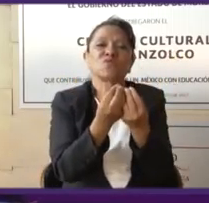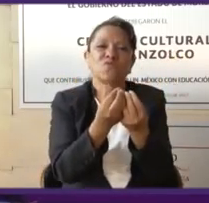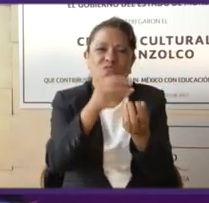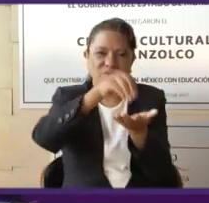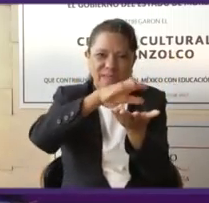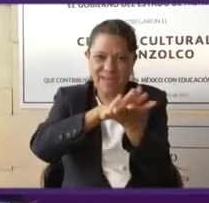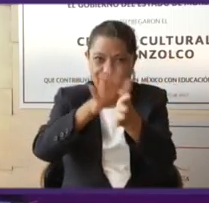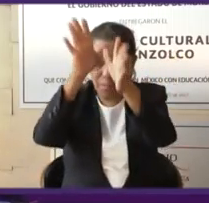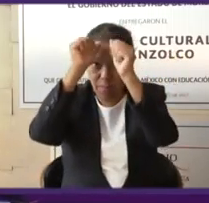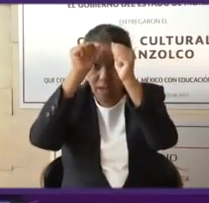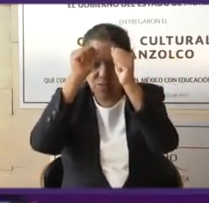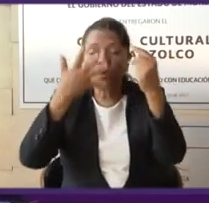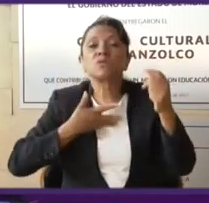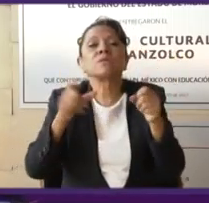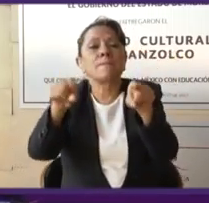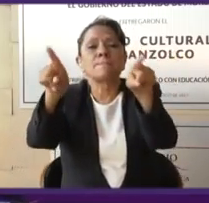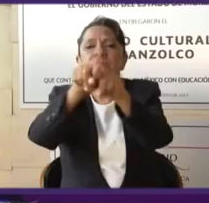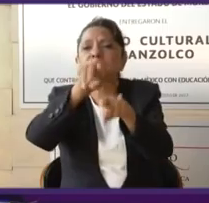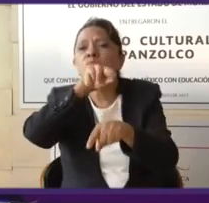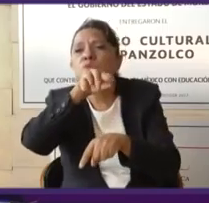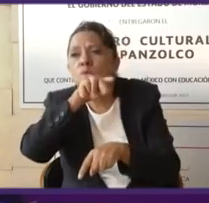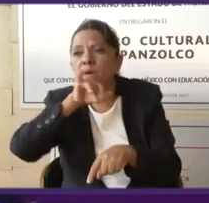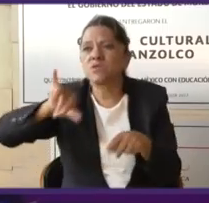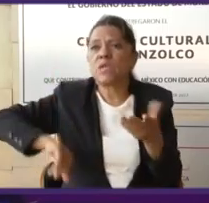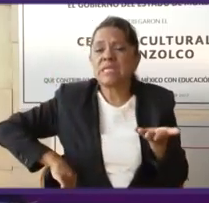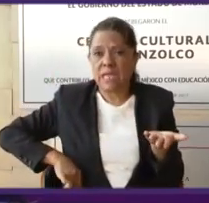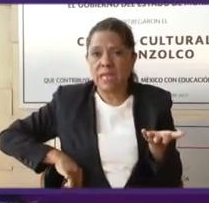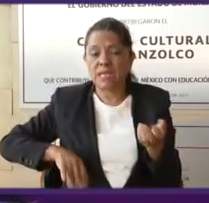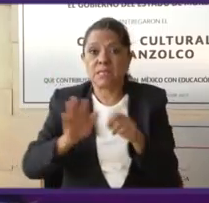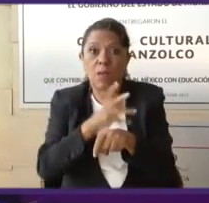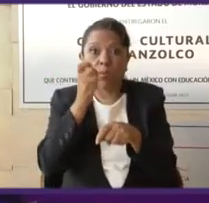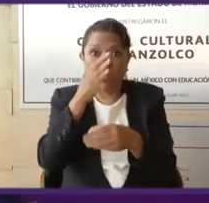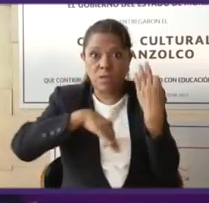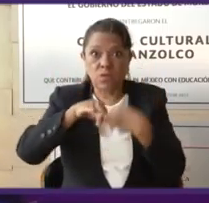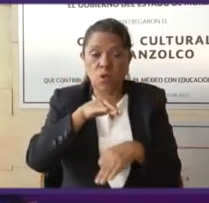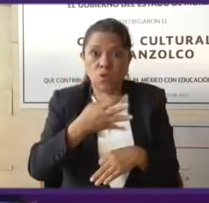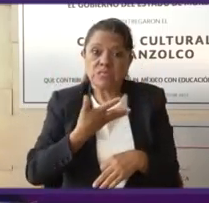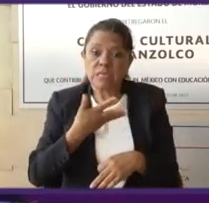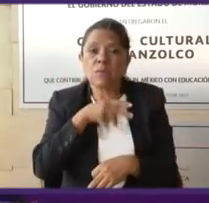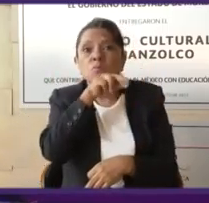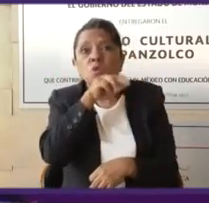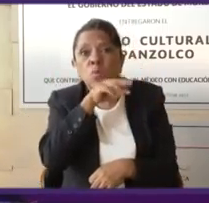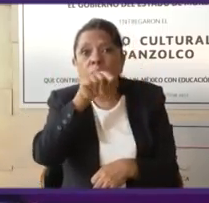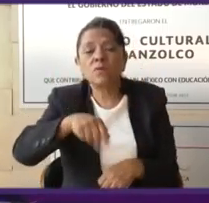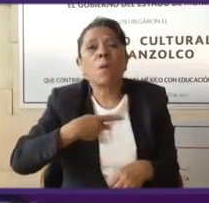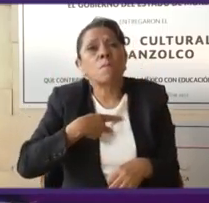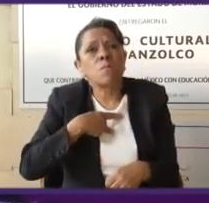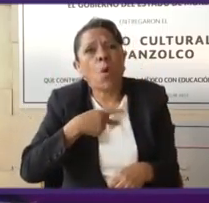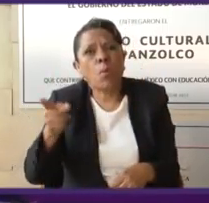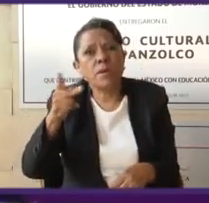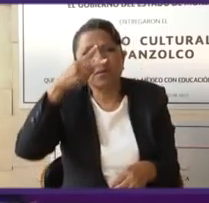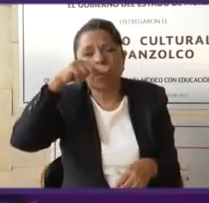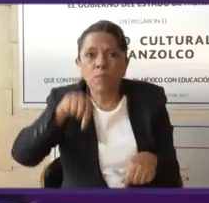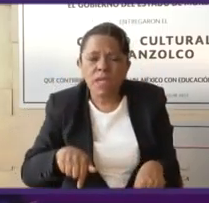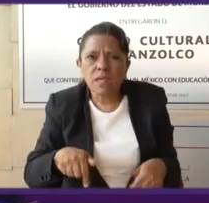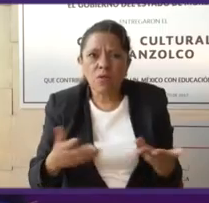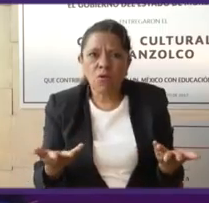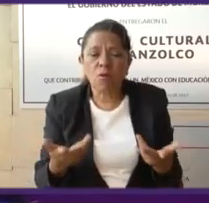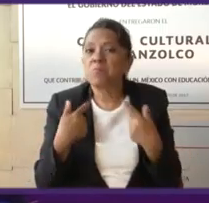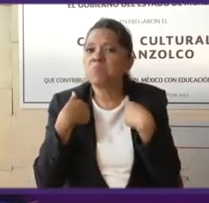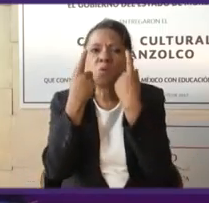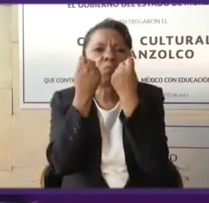las mismas preocupaciones e intereses. Estamos preocupados de la pobreza en México. No hay nadie, no me importa